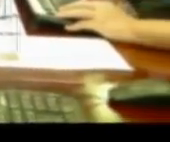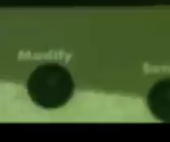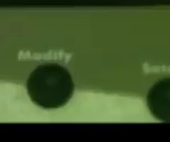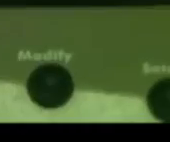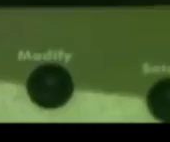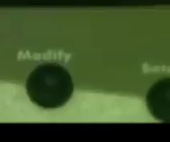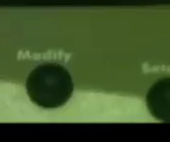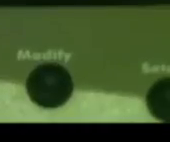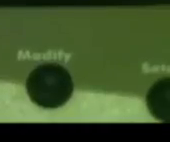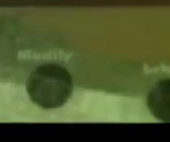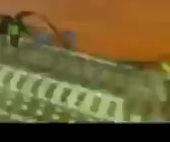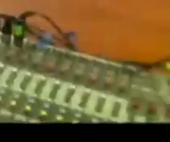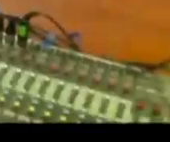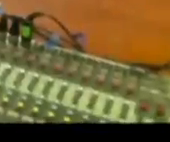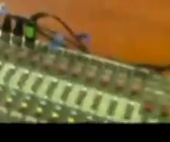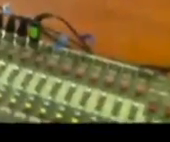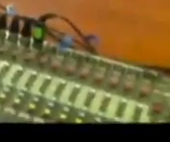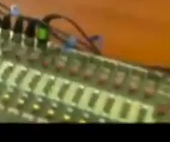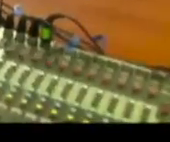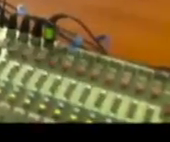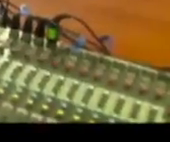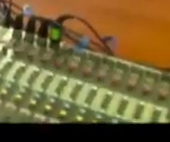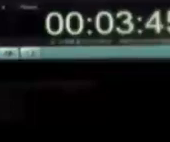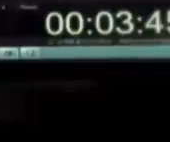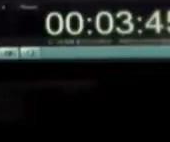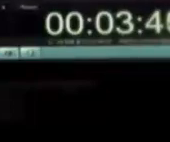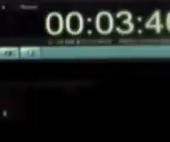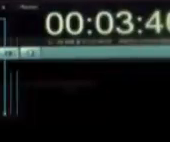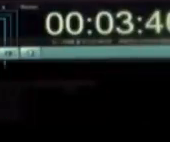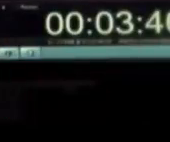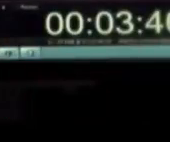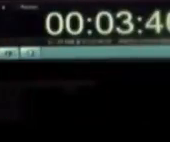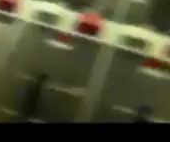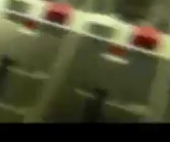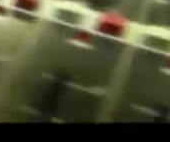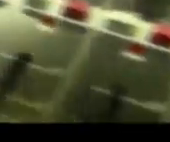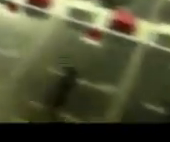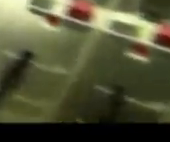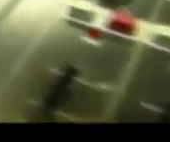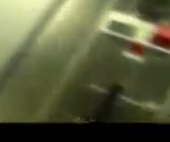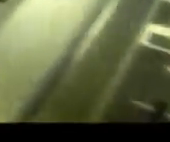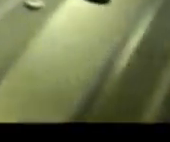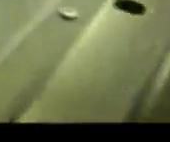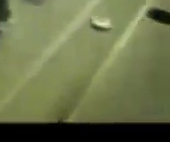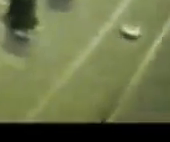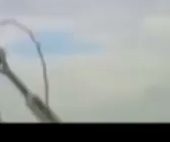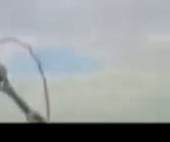93.7. Manta y Puerto Viejo 100.1. Loja